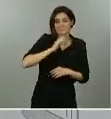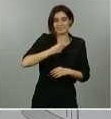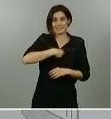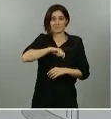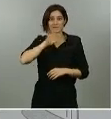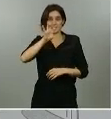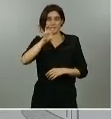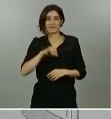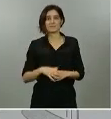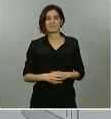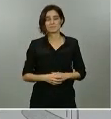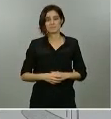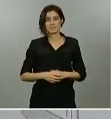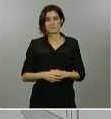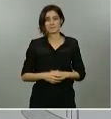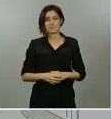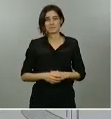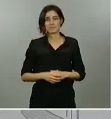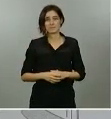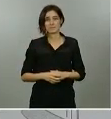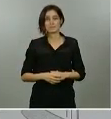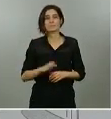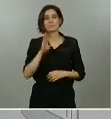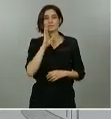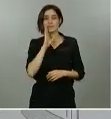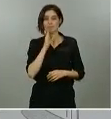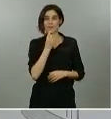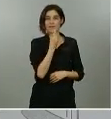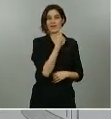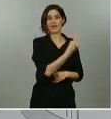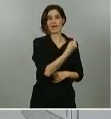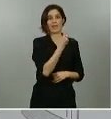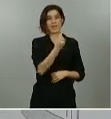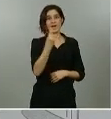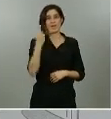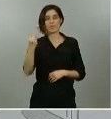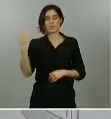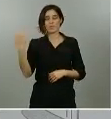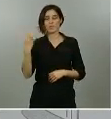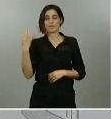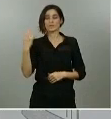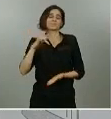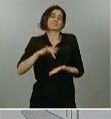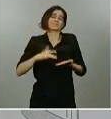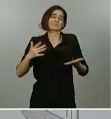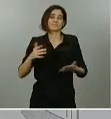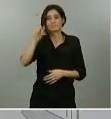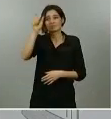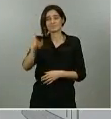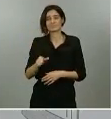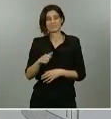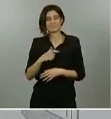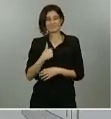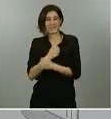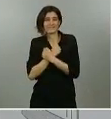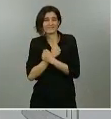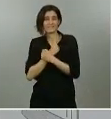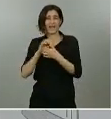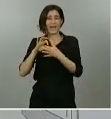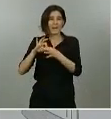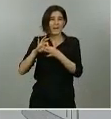modo que cada uno de nosotros necesita hacer la tarea del duelo cuando pierde un ser querido, también el conjunto de la sociedad española deberá hacer